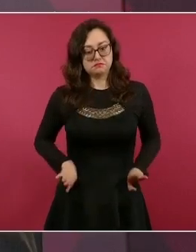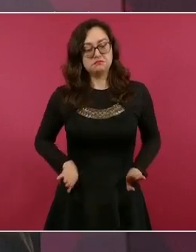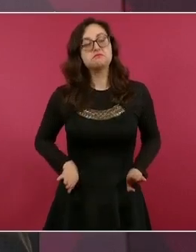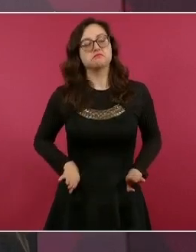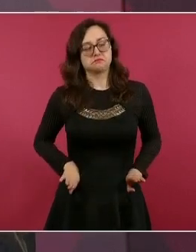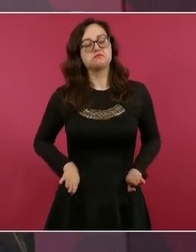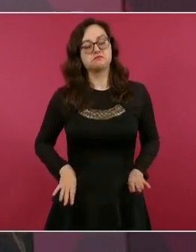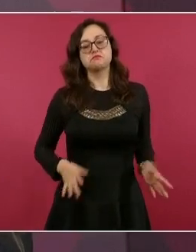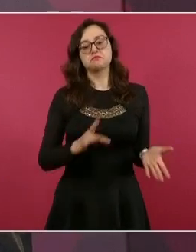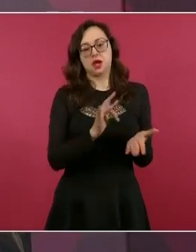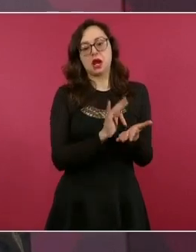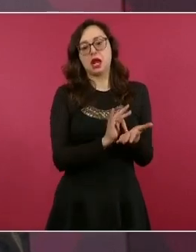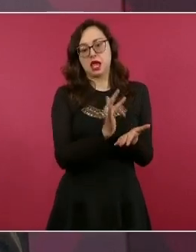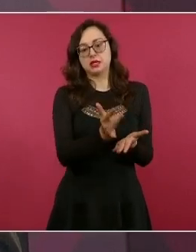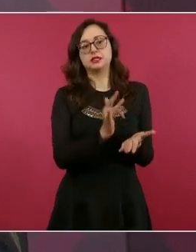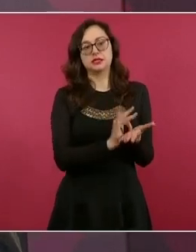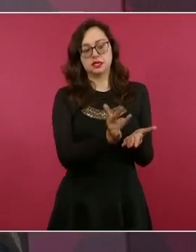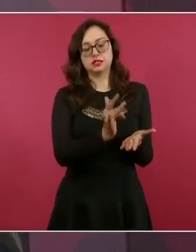porque